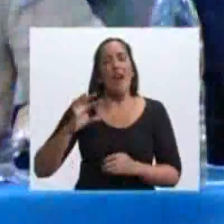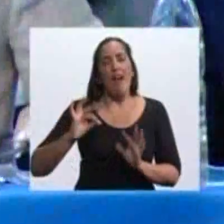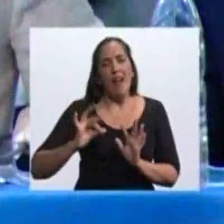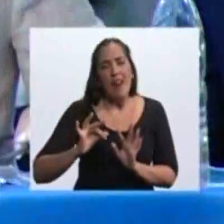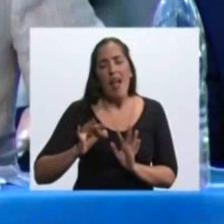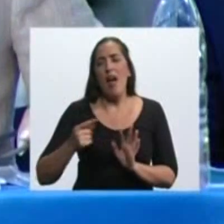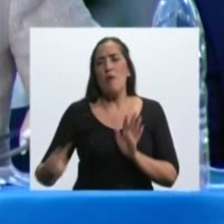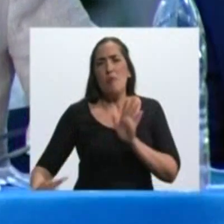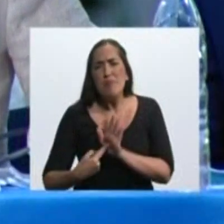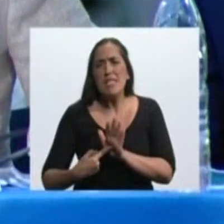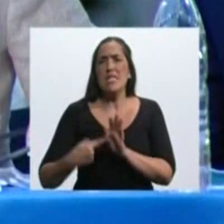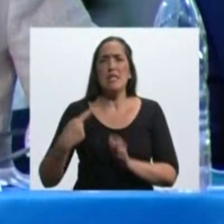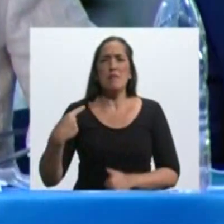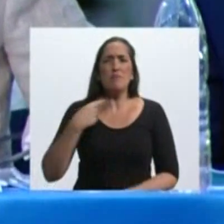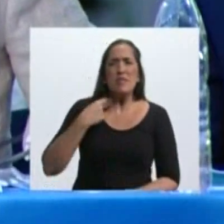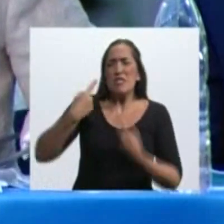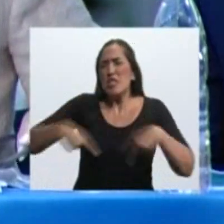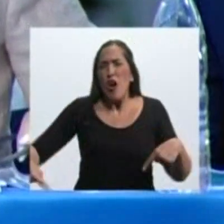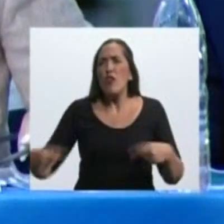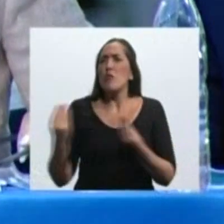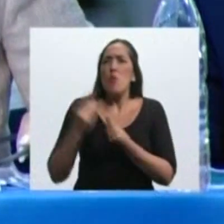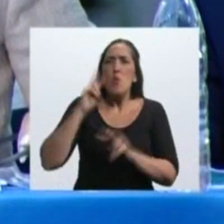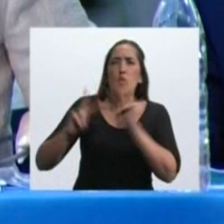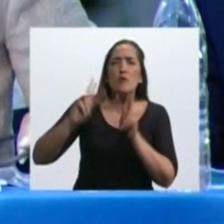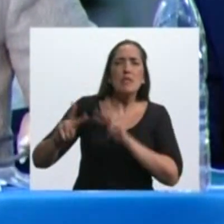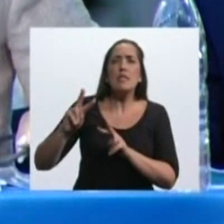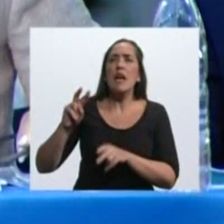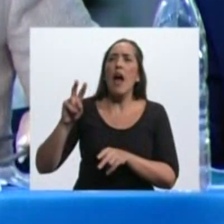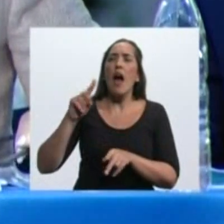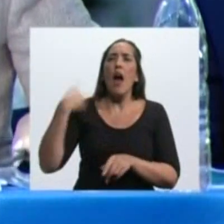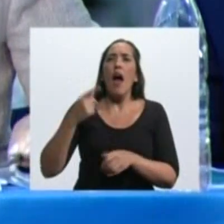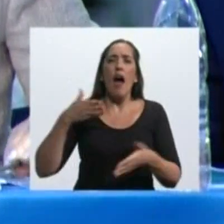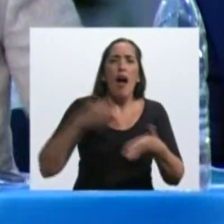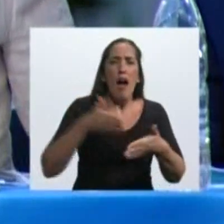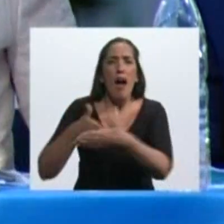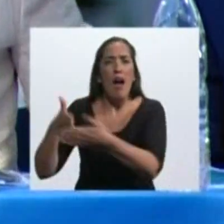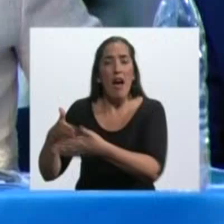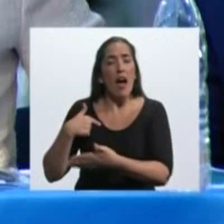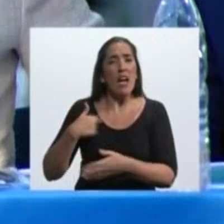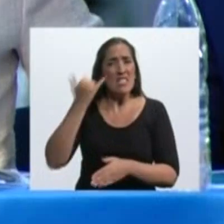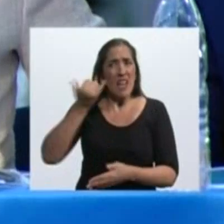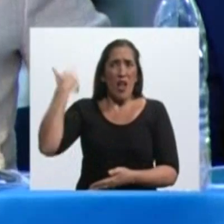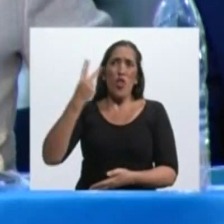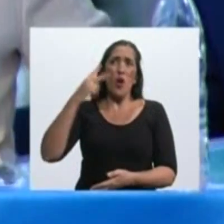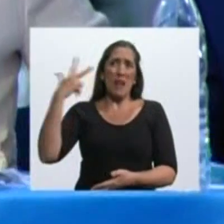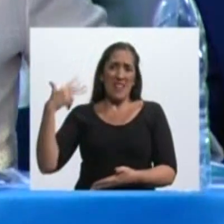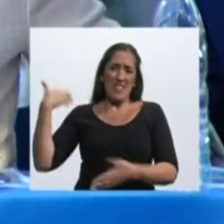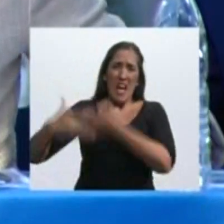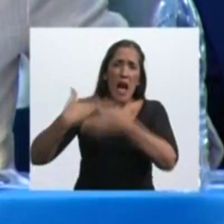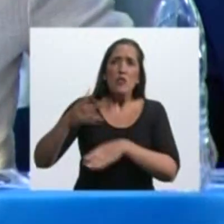clavos miguelitos, en fin, de todo tipo de impedimentos del año 2003. Algunos